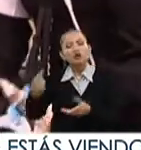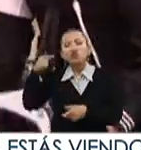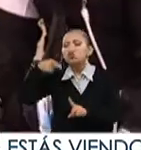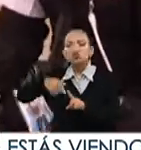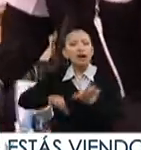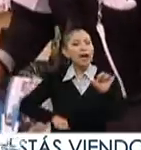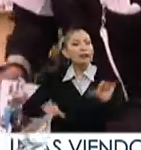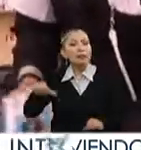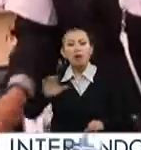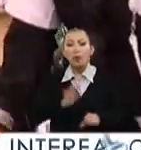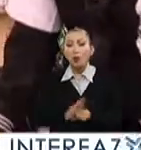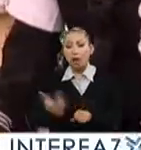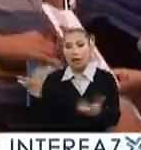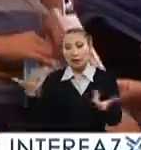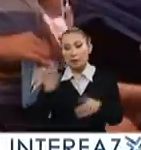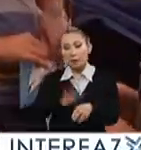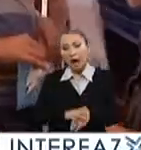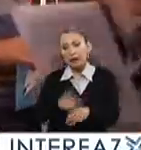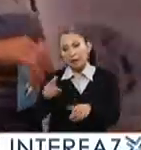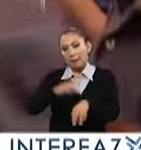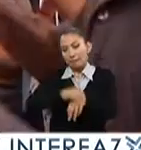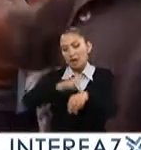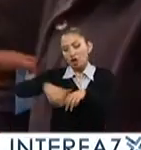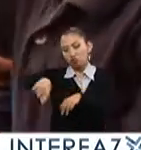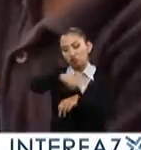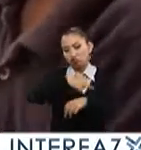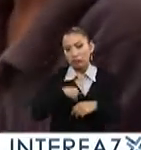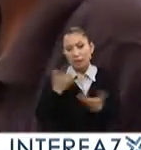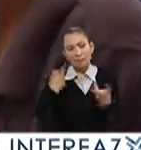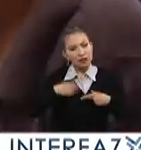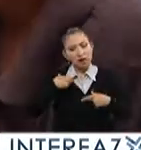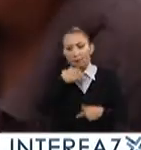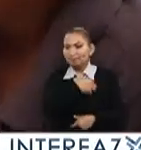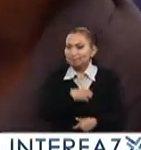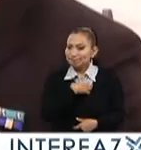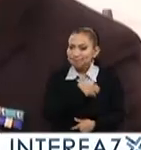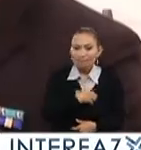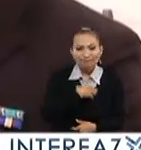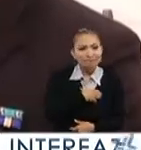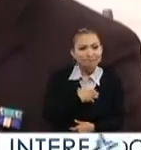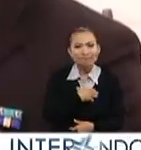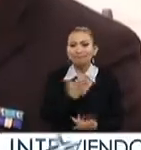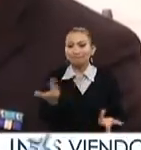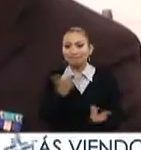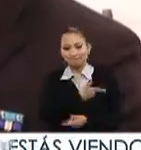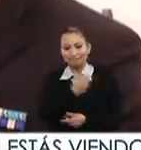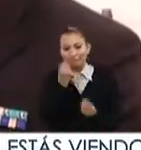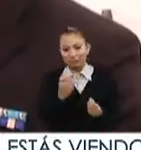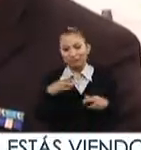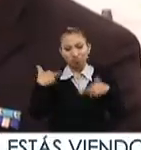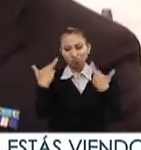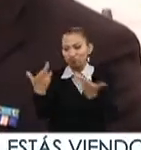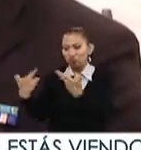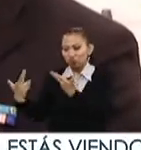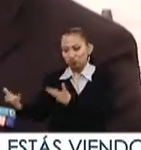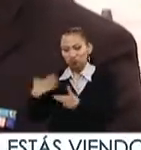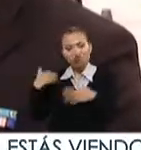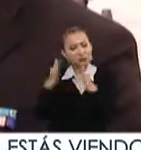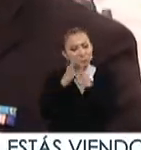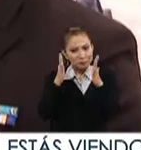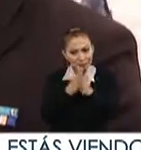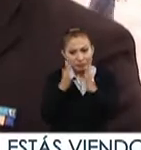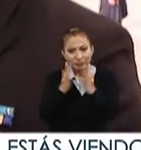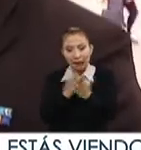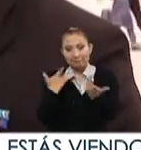nuestras actividades y hacer más que nada amigos entre nosotros. La gente está muy contenta, les gustaron mucho los regalos, nuestra